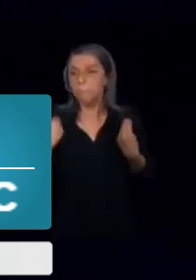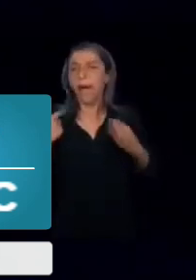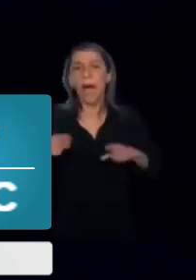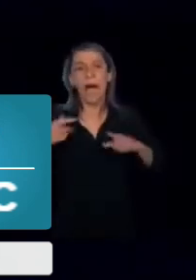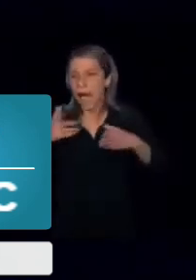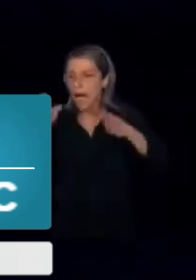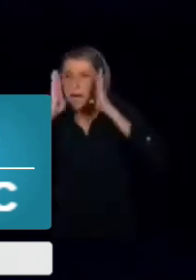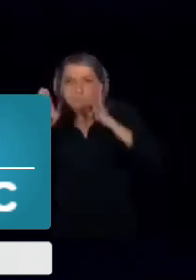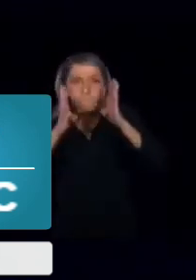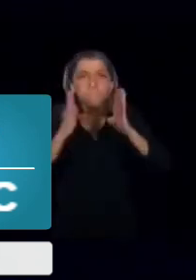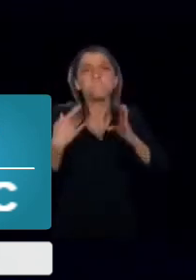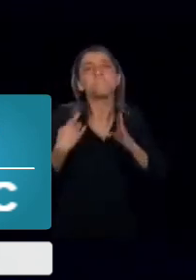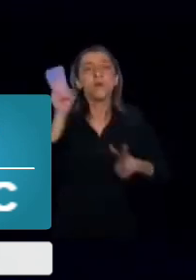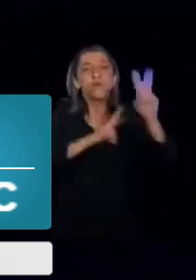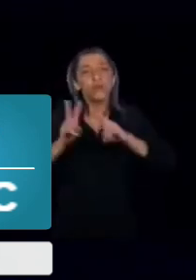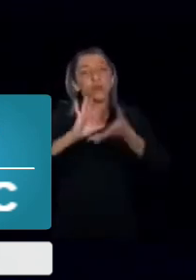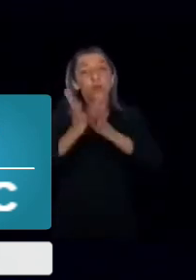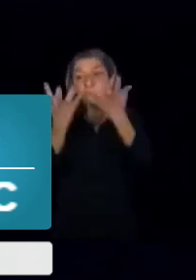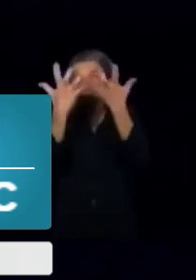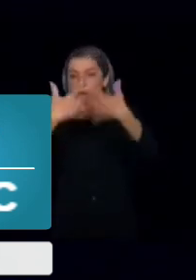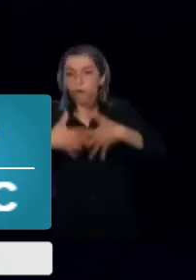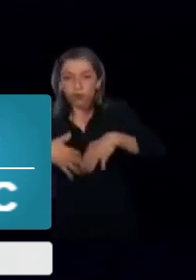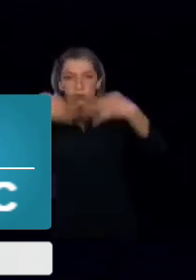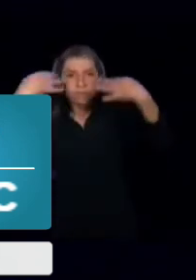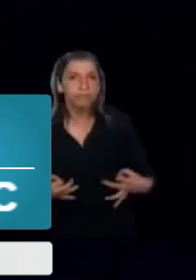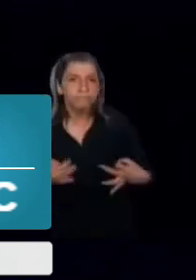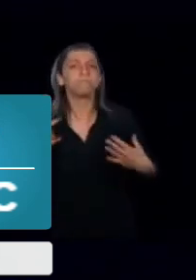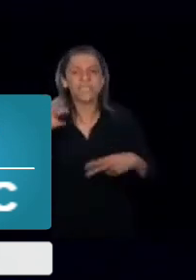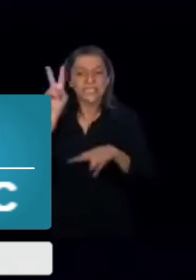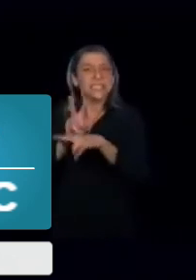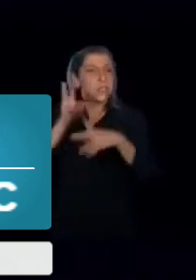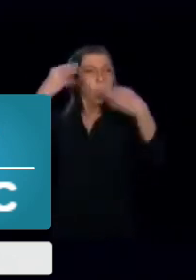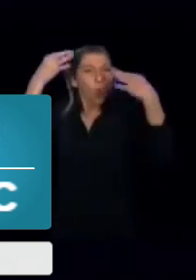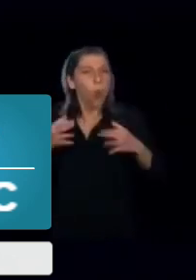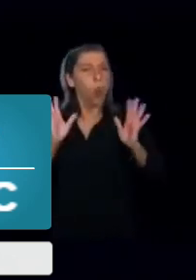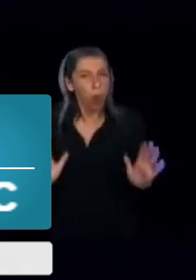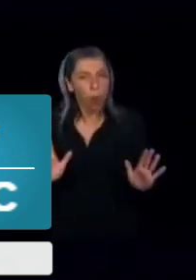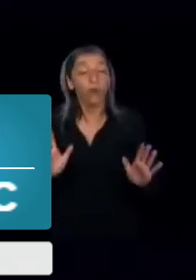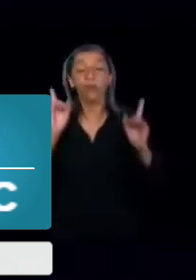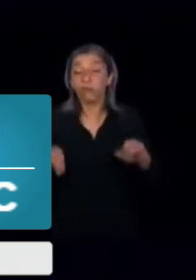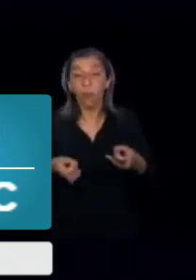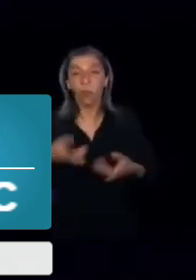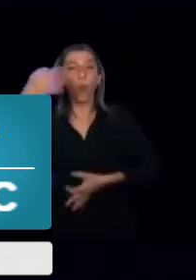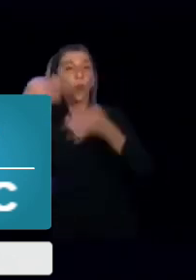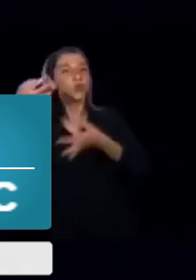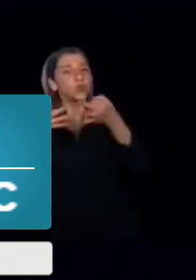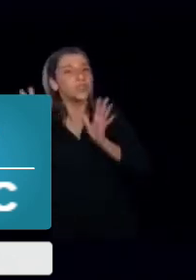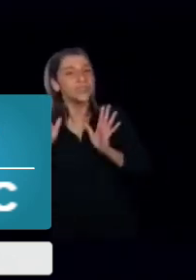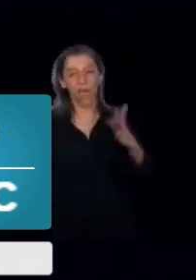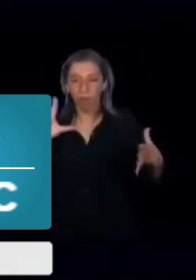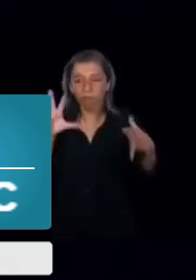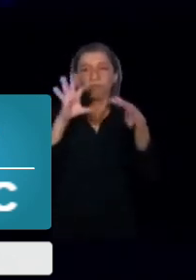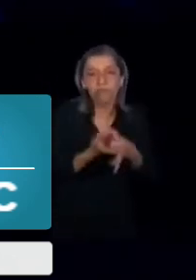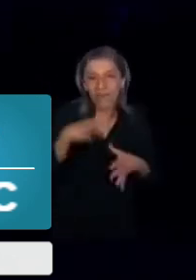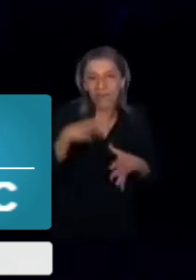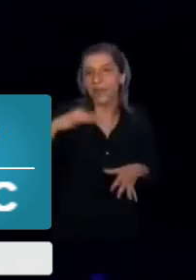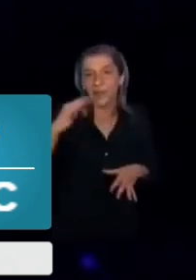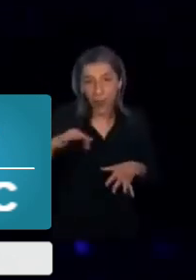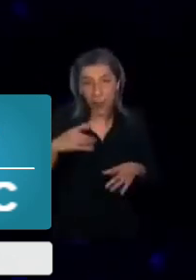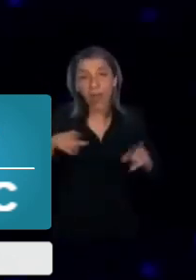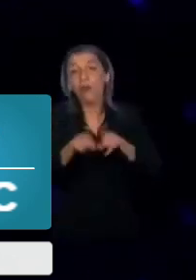escapatoria digamos no no hay otra opción desde que comenzó la democracia que son 10